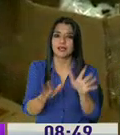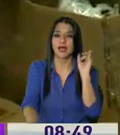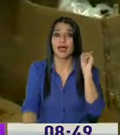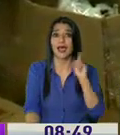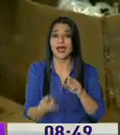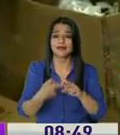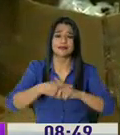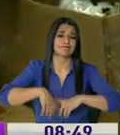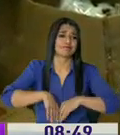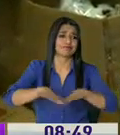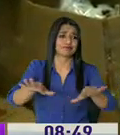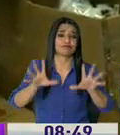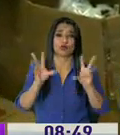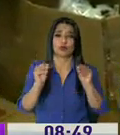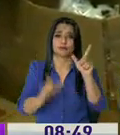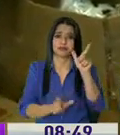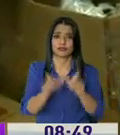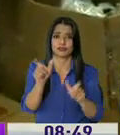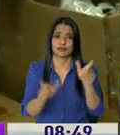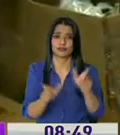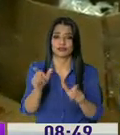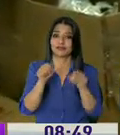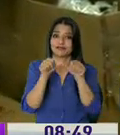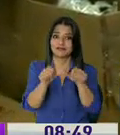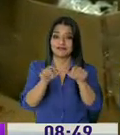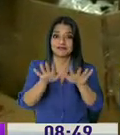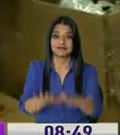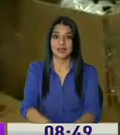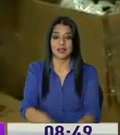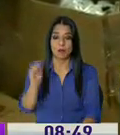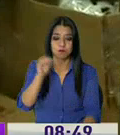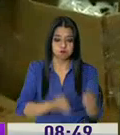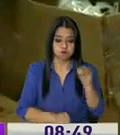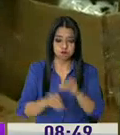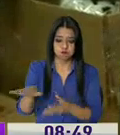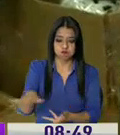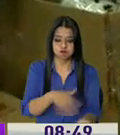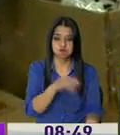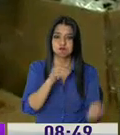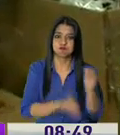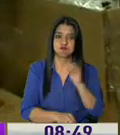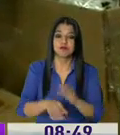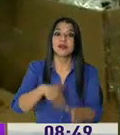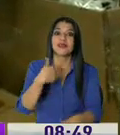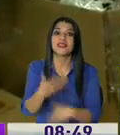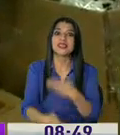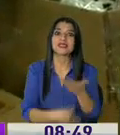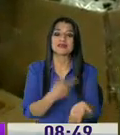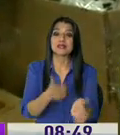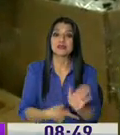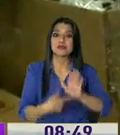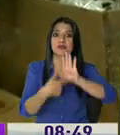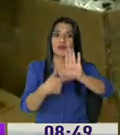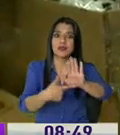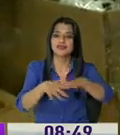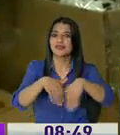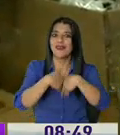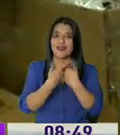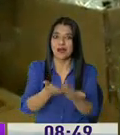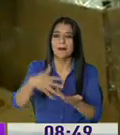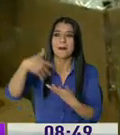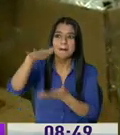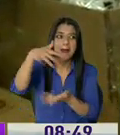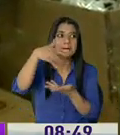cientos de familias. Nosotros vamos a continuar aquí en el armado de los kits y más adelante les mostraremos cómo estos kits serán